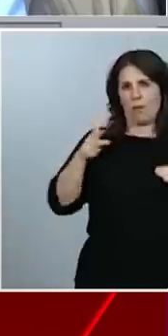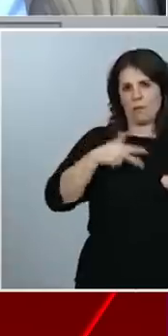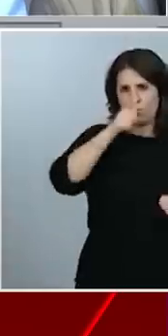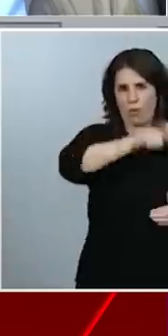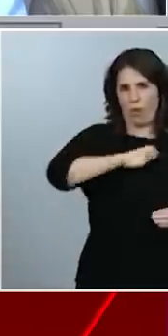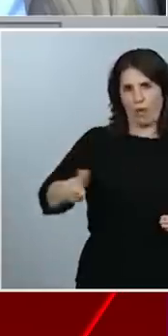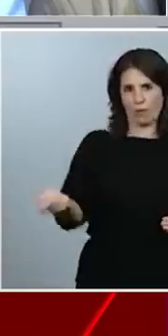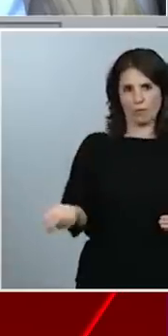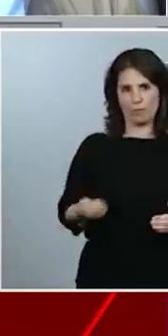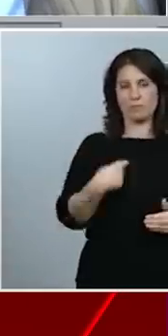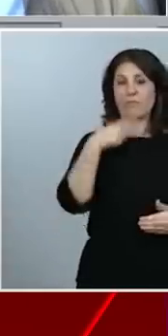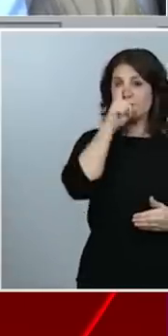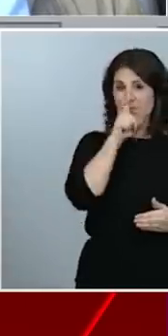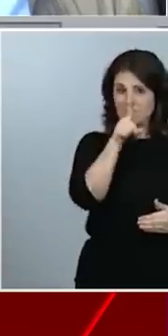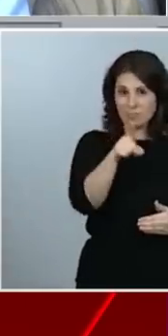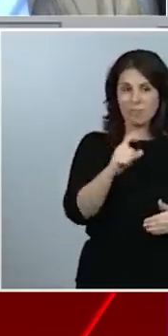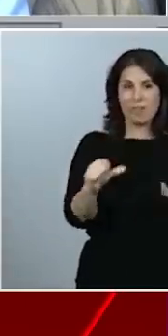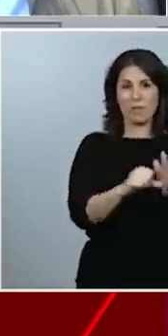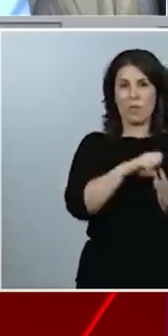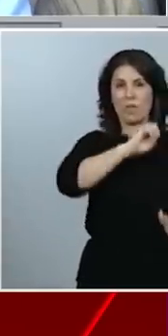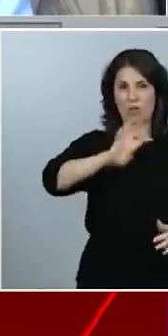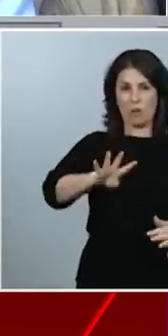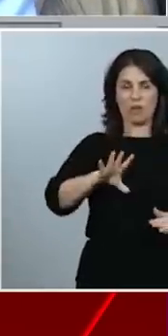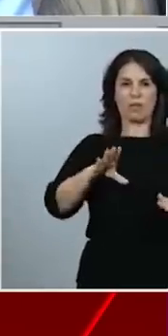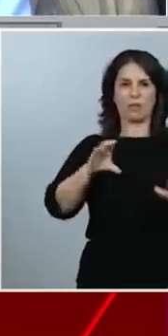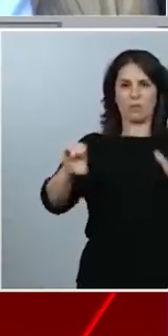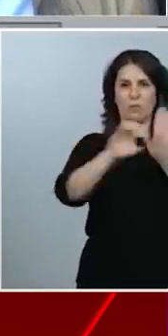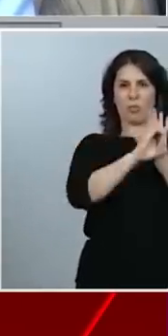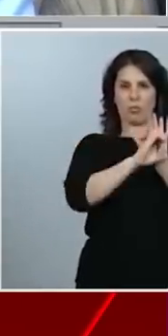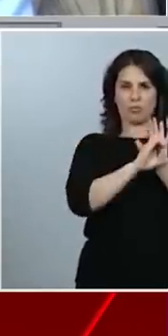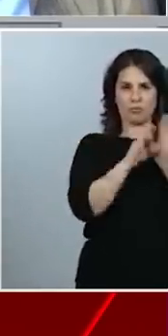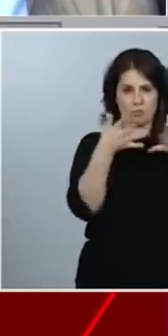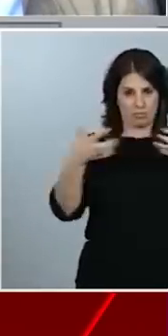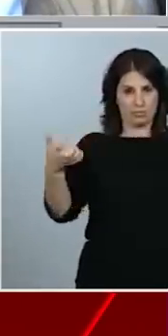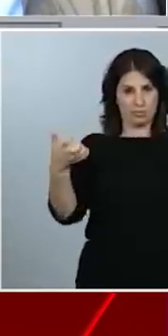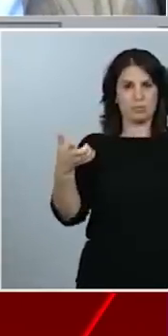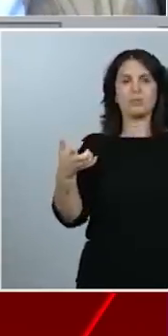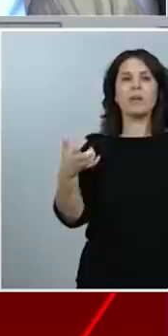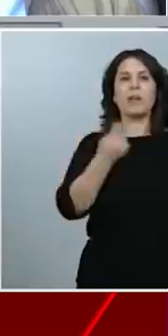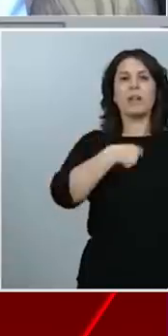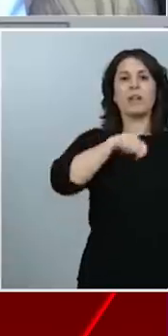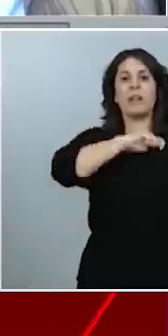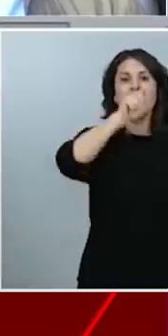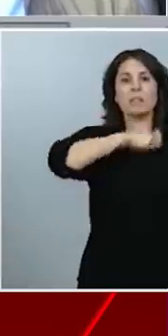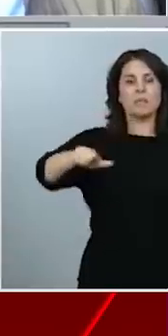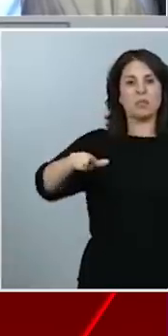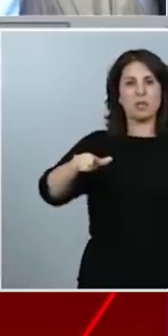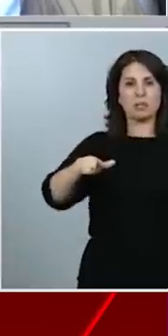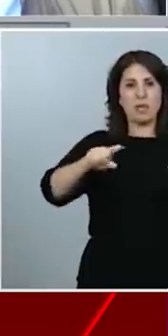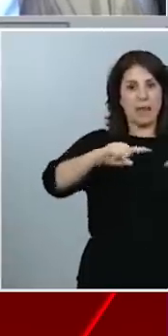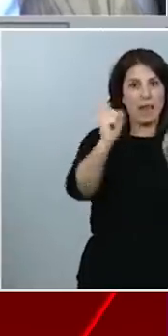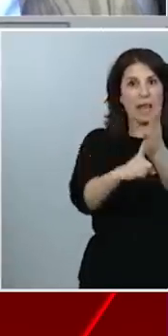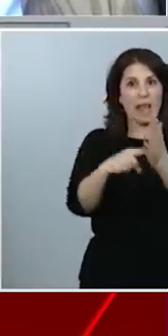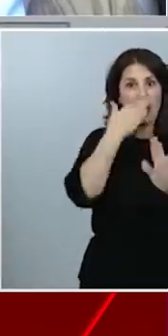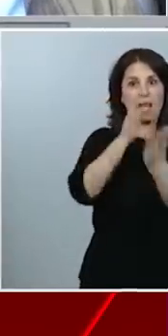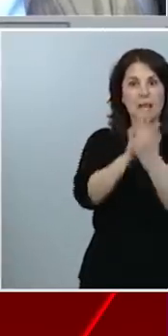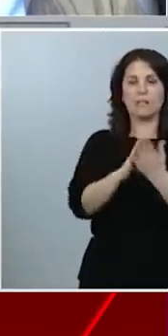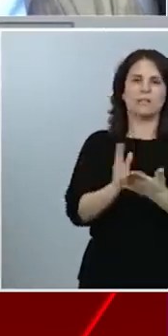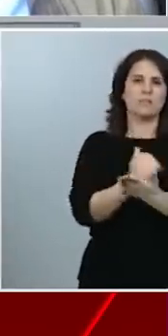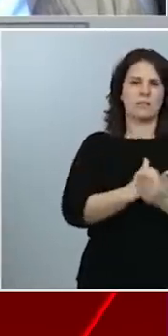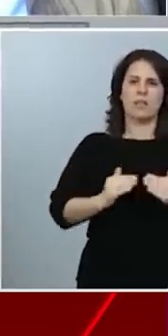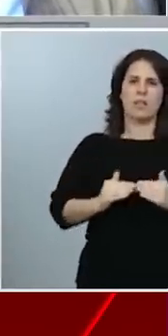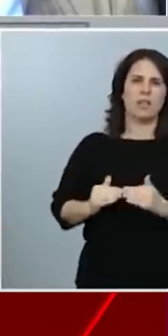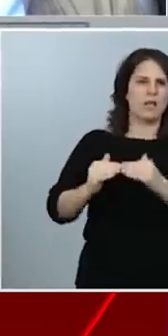Pero este no va a ser el caso, no va a servir para eso. Tanto es así que Escribá, ya el